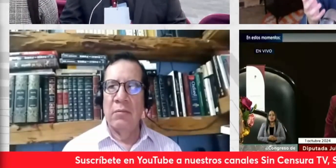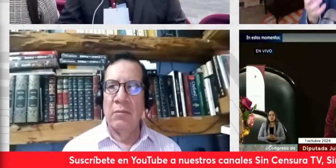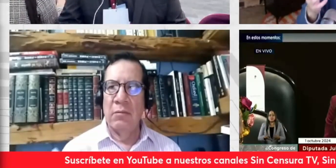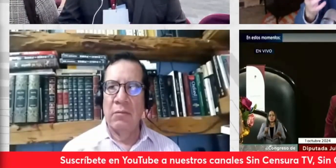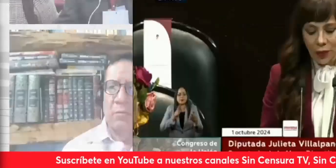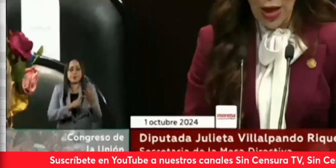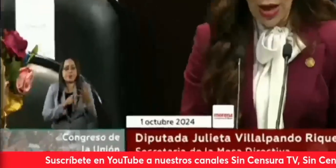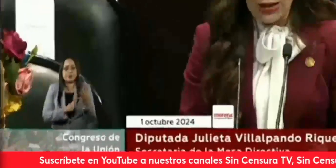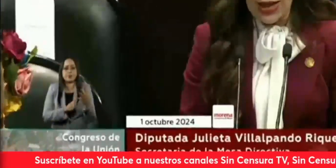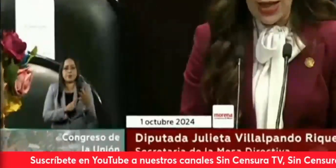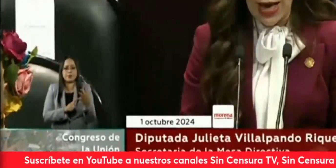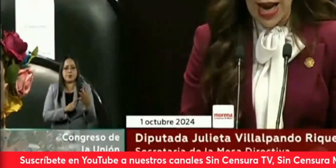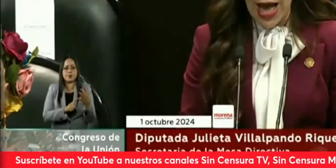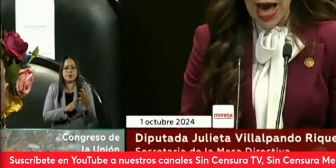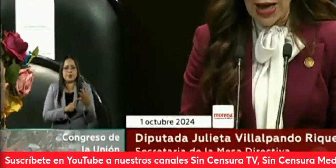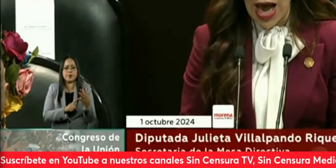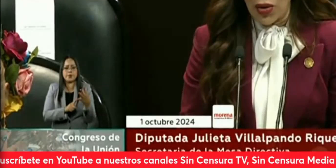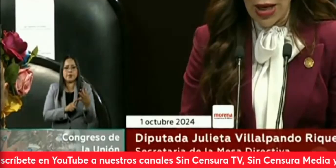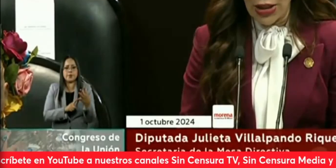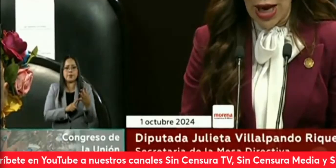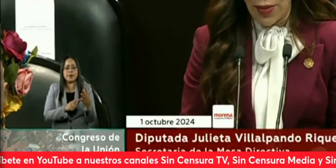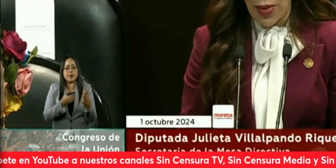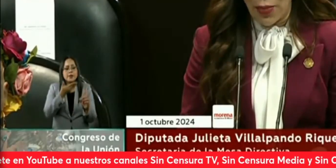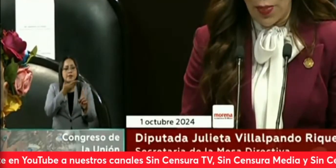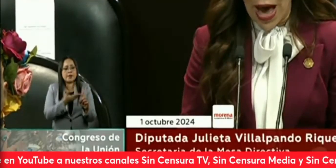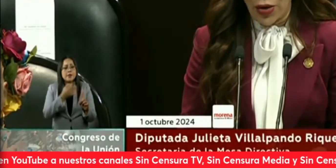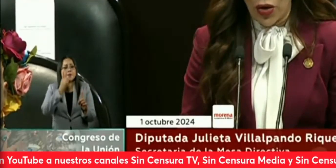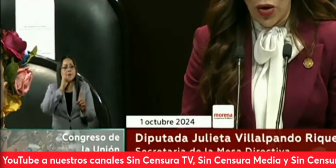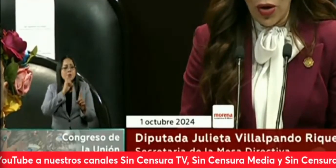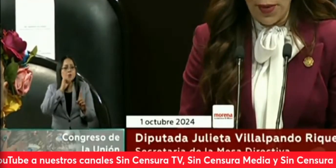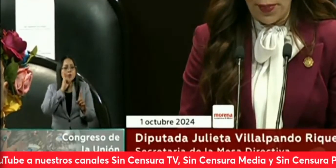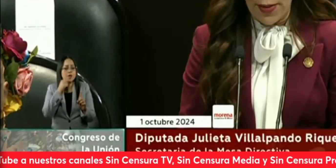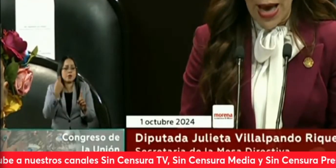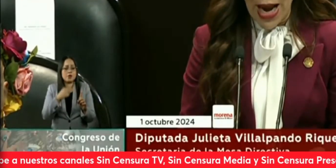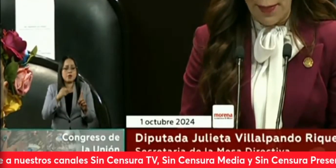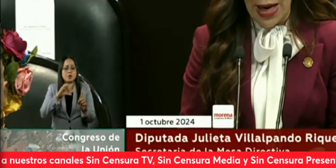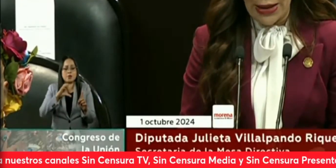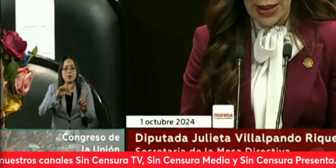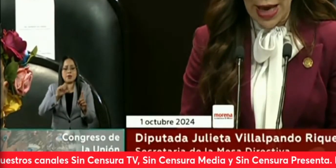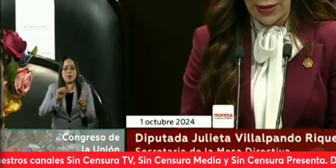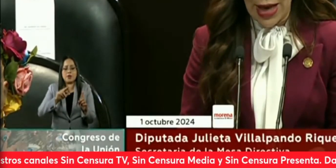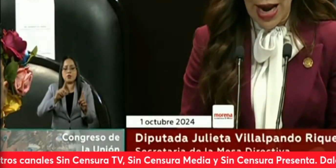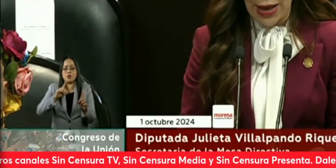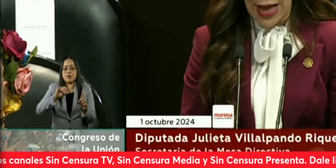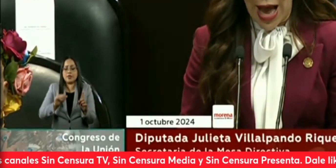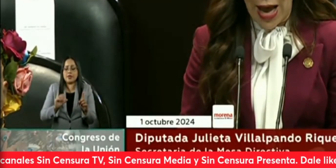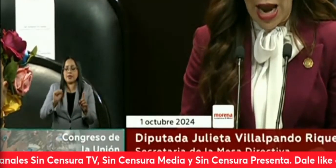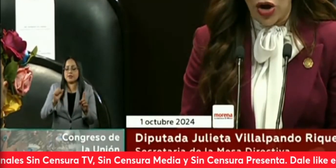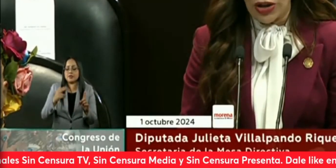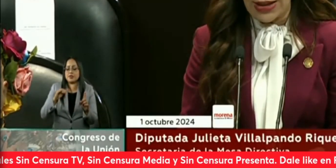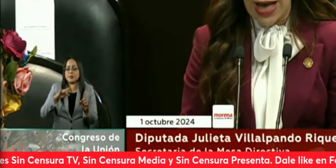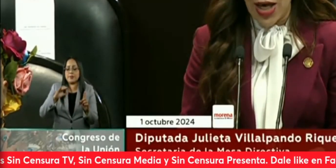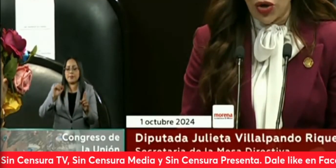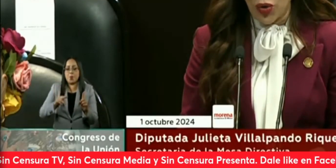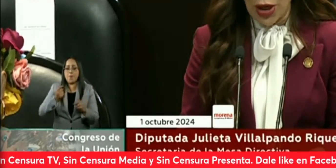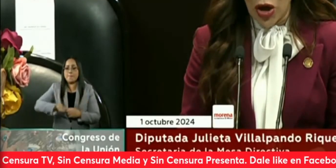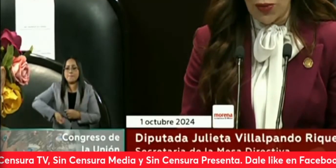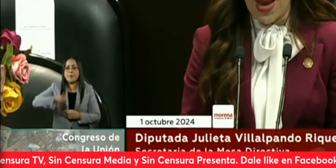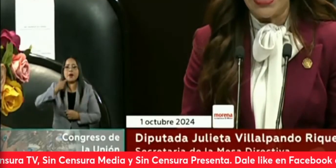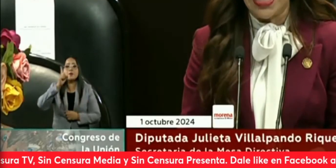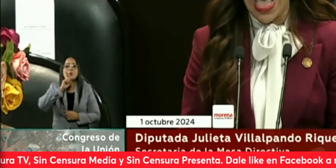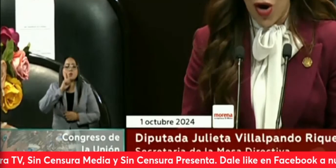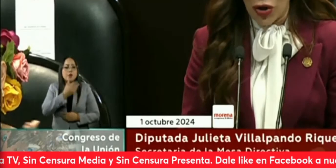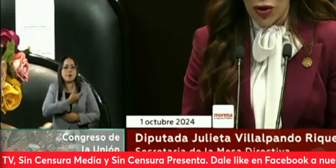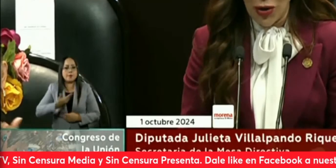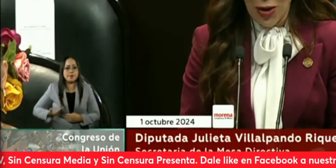medios alternativos los que estén invitados a esta nueva realidad de México, a esta toma de protesta de una presidenta. Y bueno,